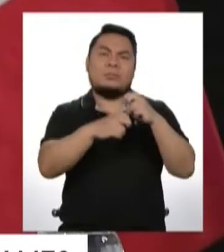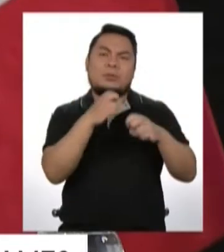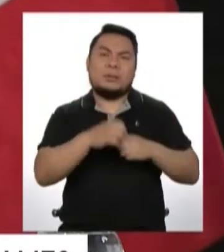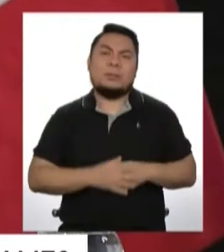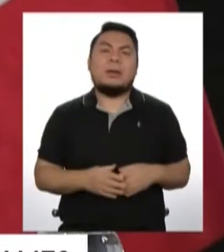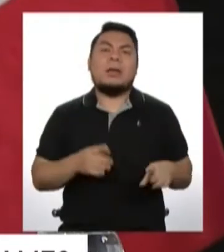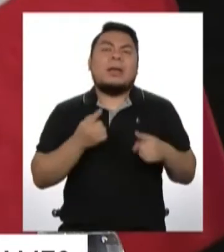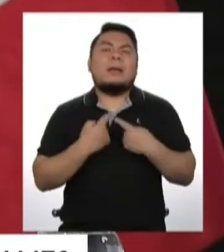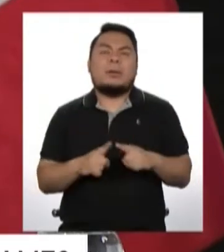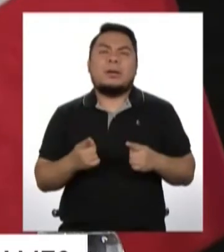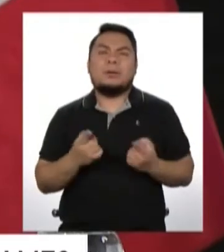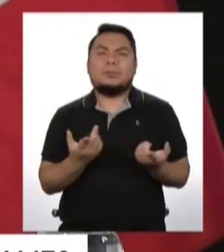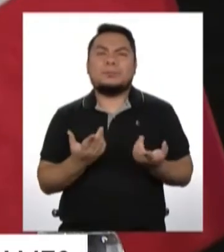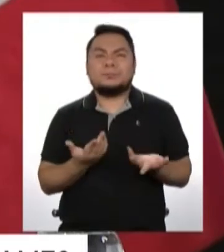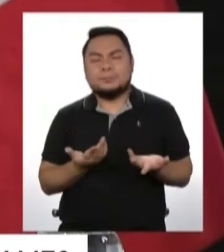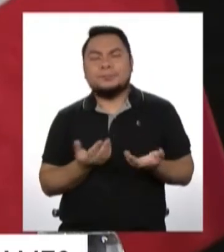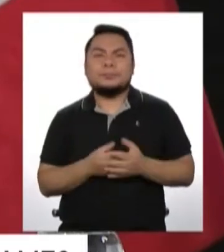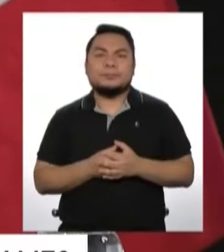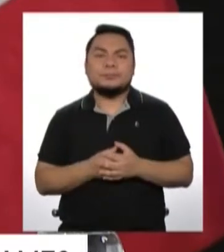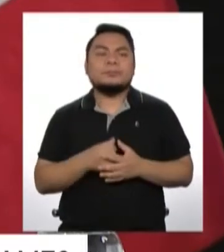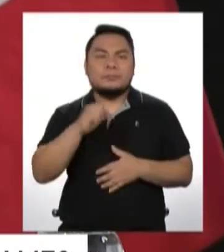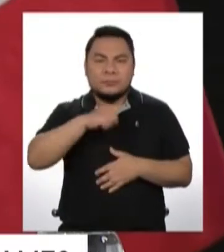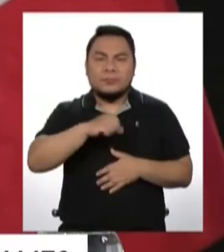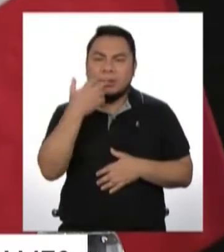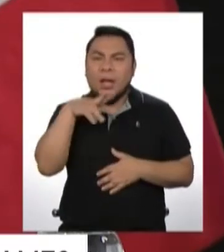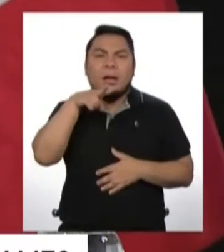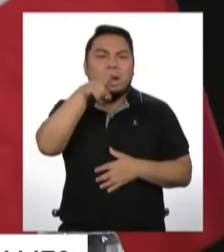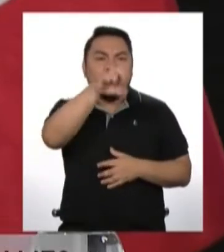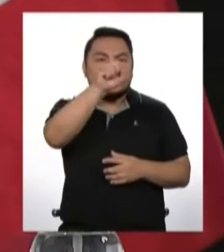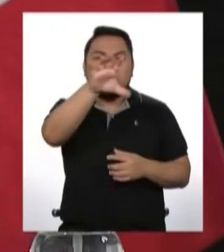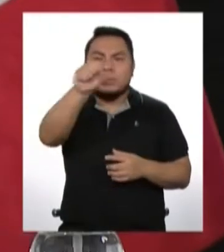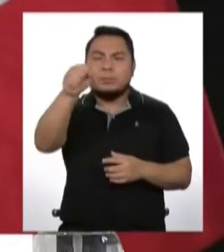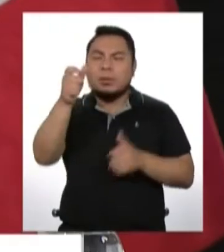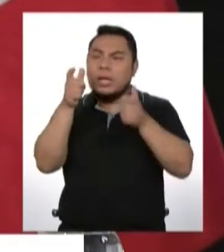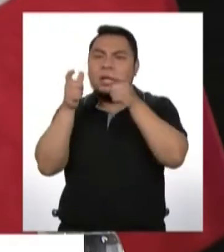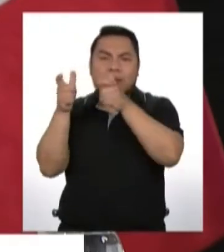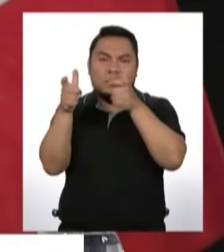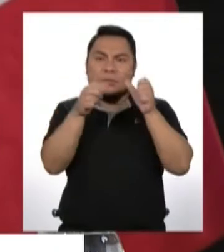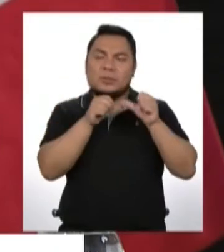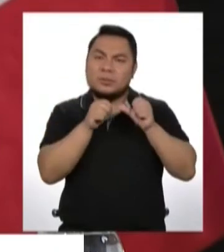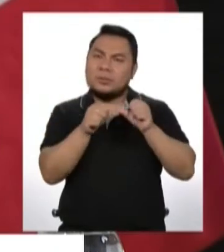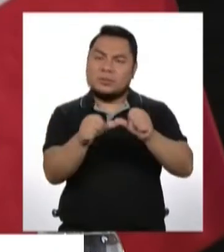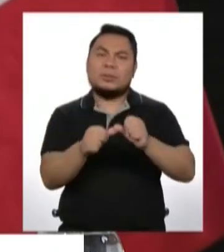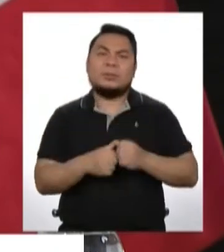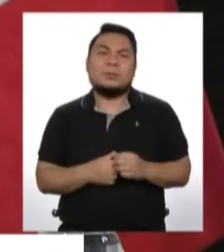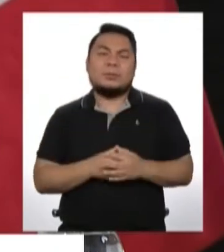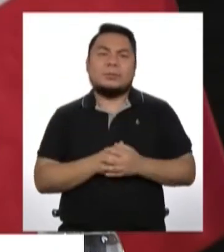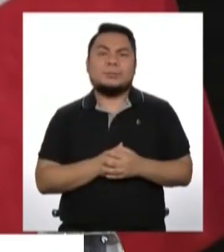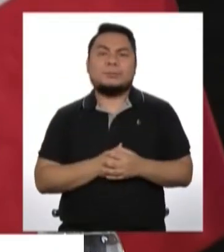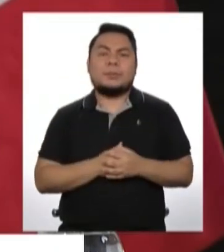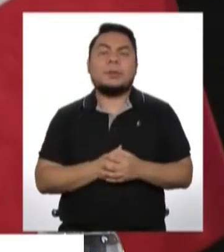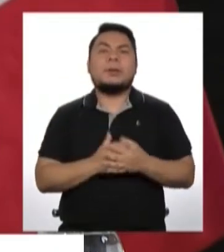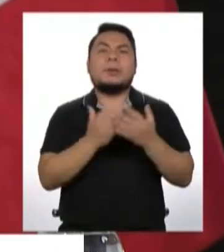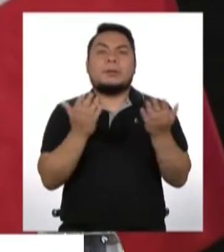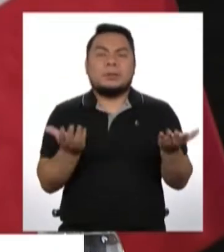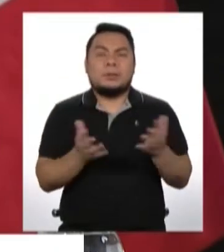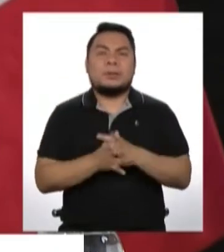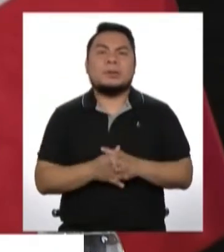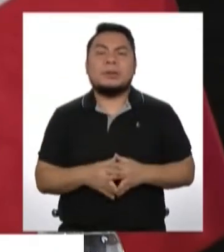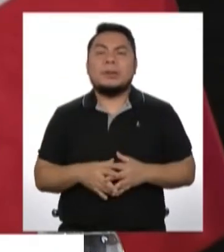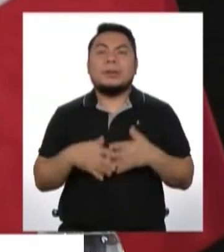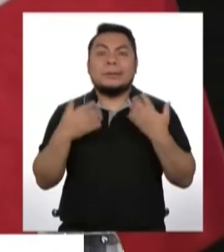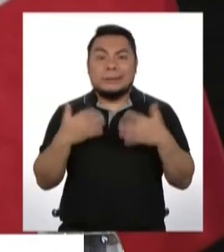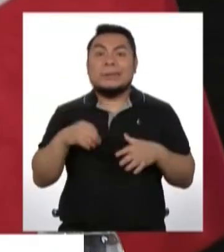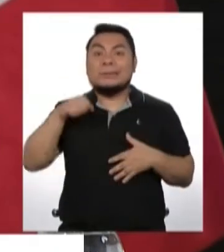lo tenemos absolutamente evidenciado y monitoreado. Y lo seguimos haciendo de esta manera. Entonces, ¿que